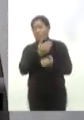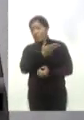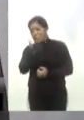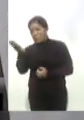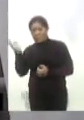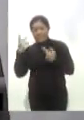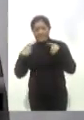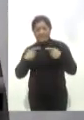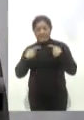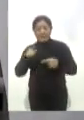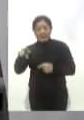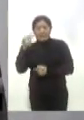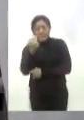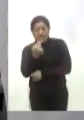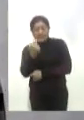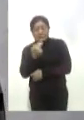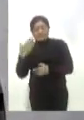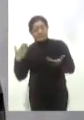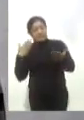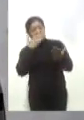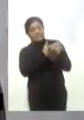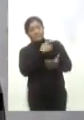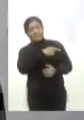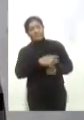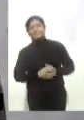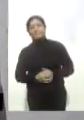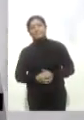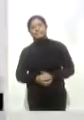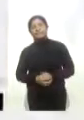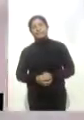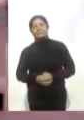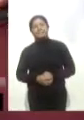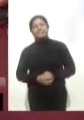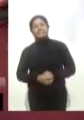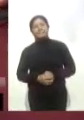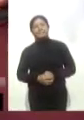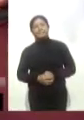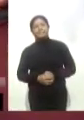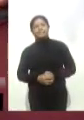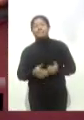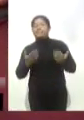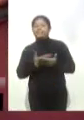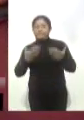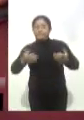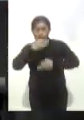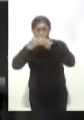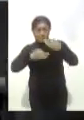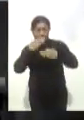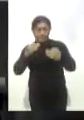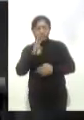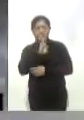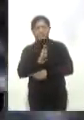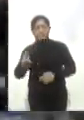para quienes recurren a los servicios de justicia de nuestra institución. Ahora Noticias, Belén Rodríguez.